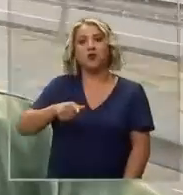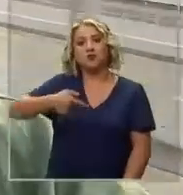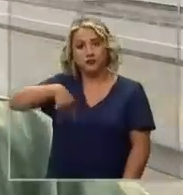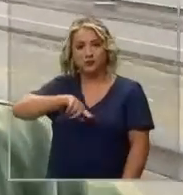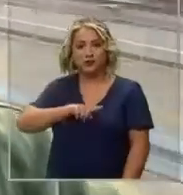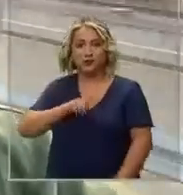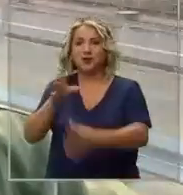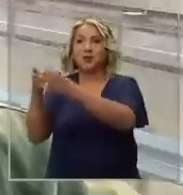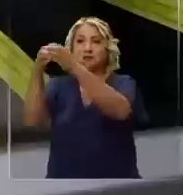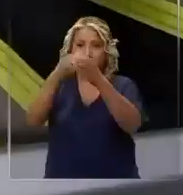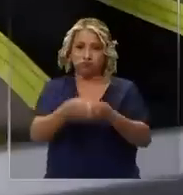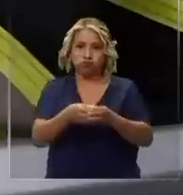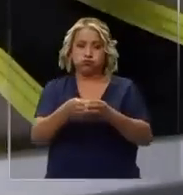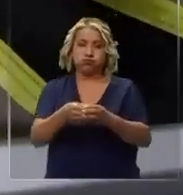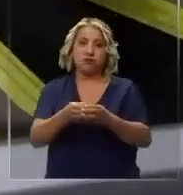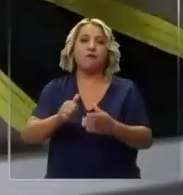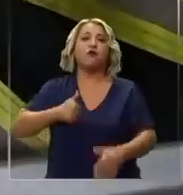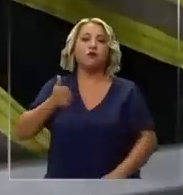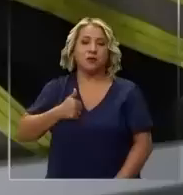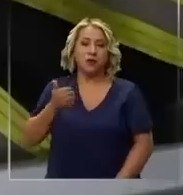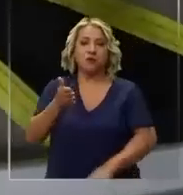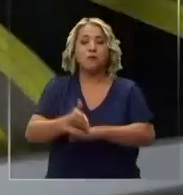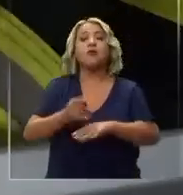profesionalismo de sus voluntarios y voluntarias.